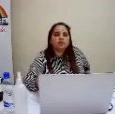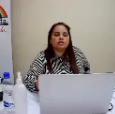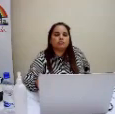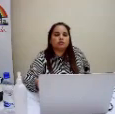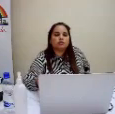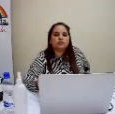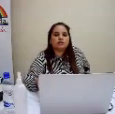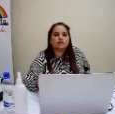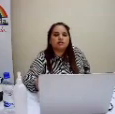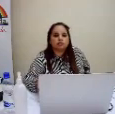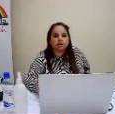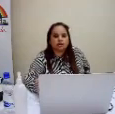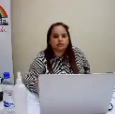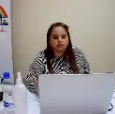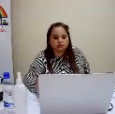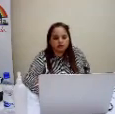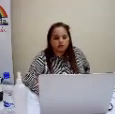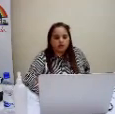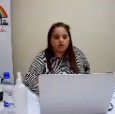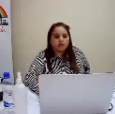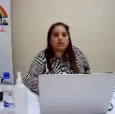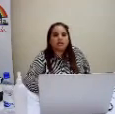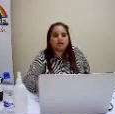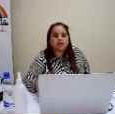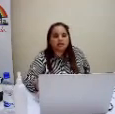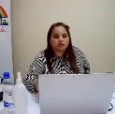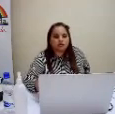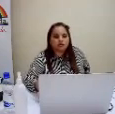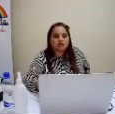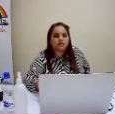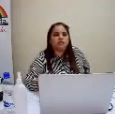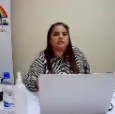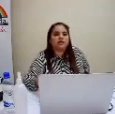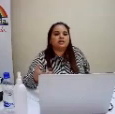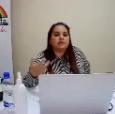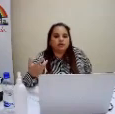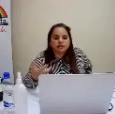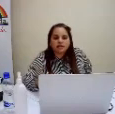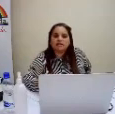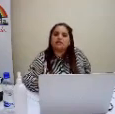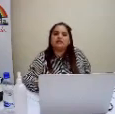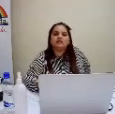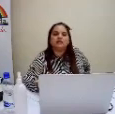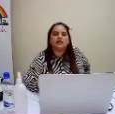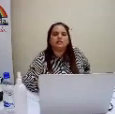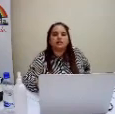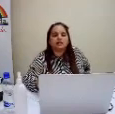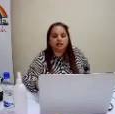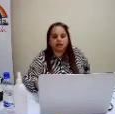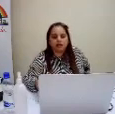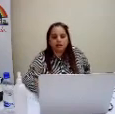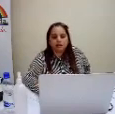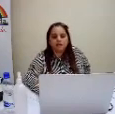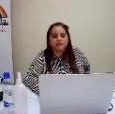tratamiento, le cuesta mucho conservar su trabajo, ¿verdad? Y mantener las relaciones, y si los familiares también no entienden de qué se